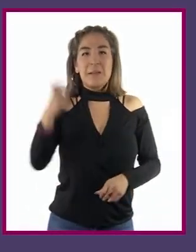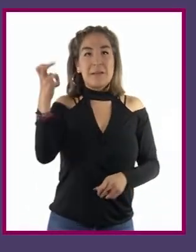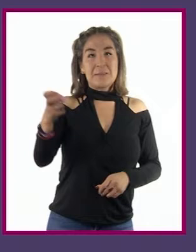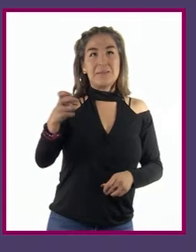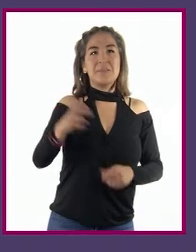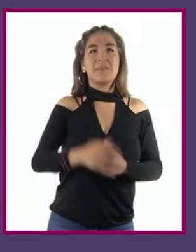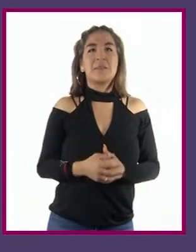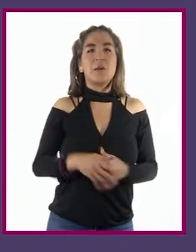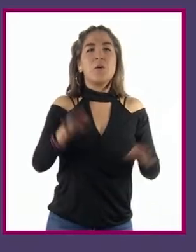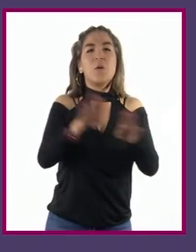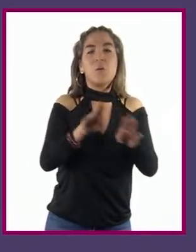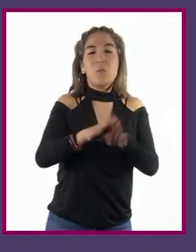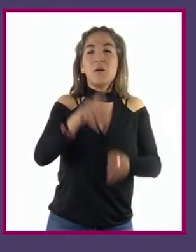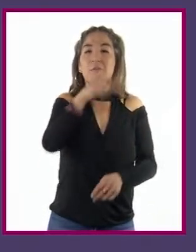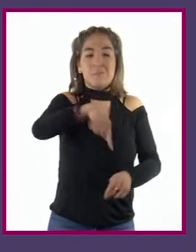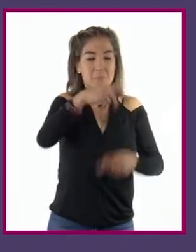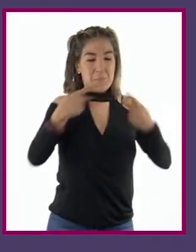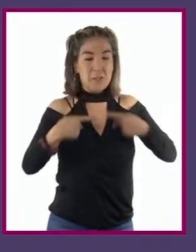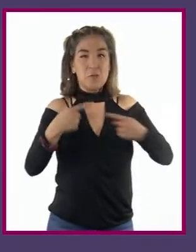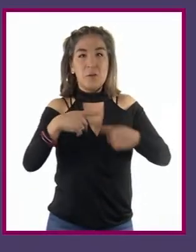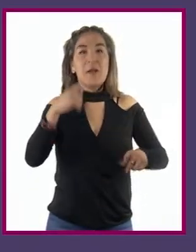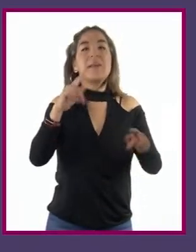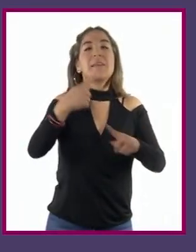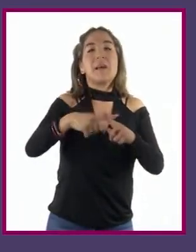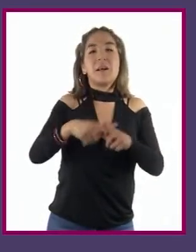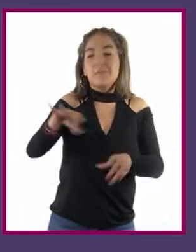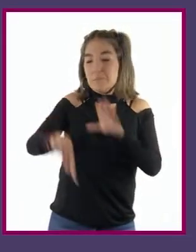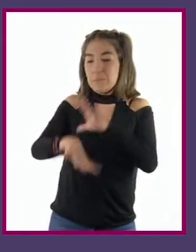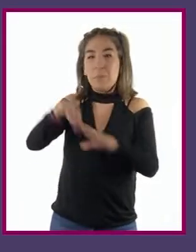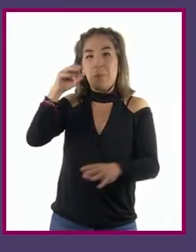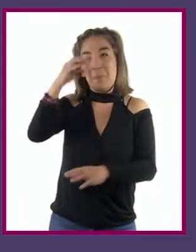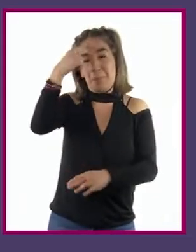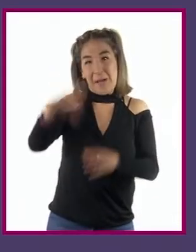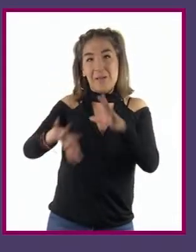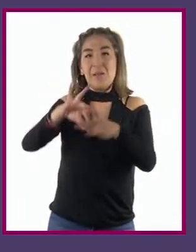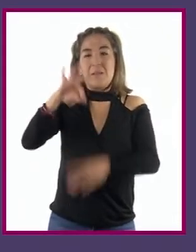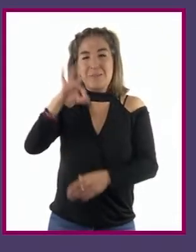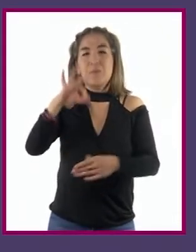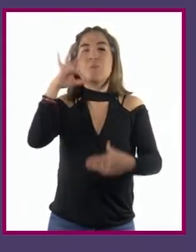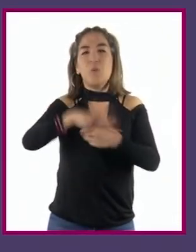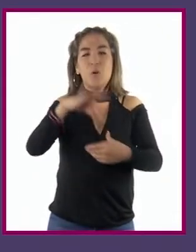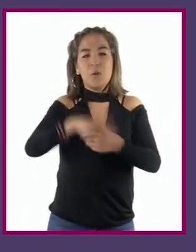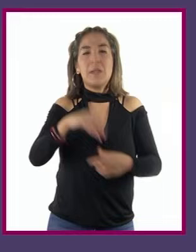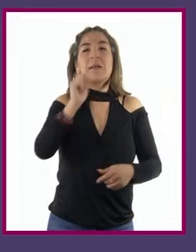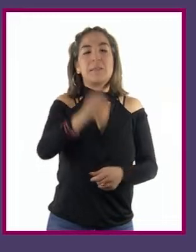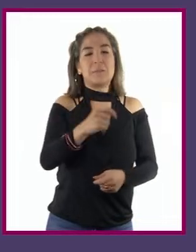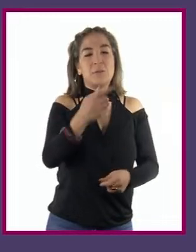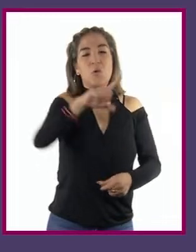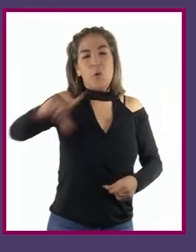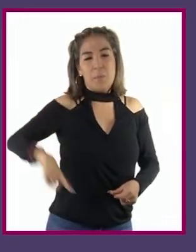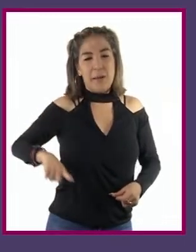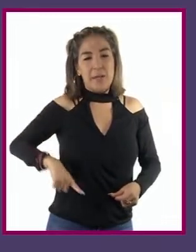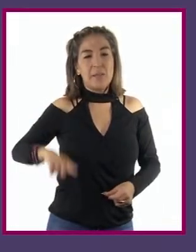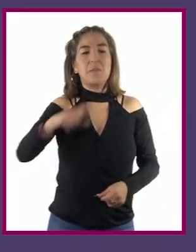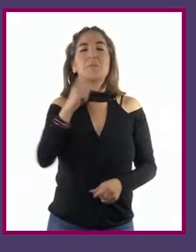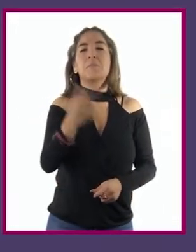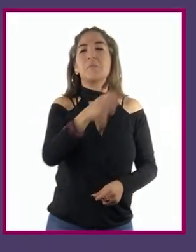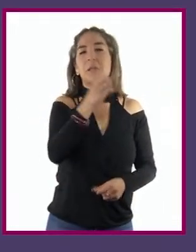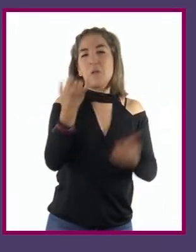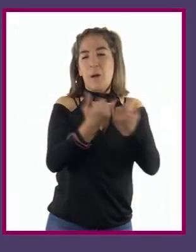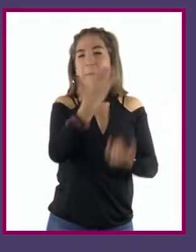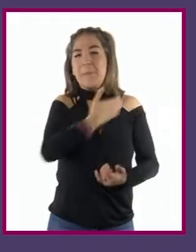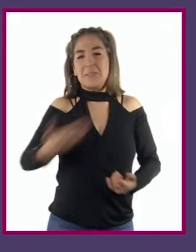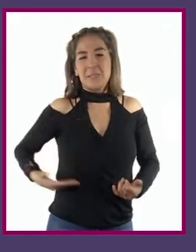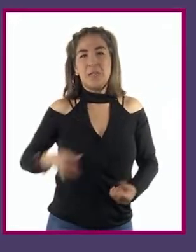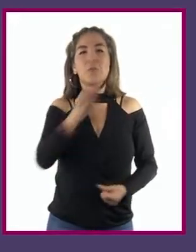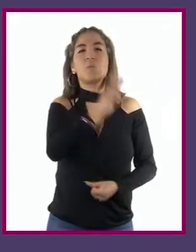que fueron elegidos democráticamente como el presidente, los gobernadores, presidentes municipales, alcaldes, diputados